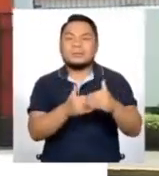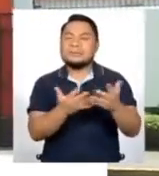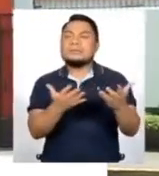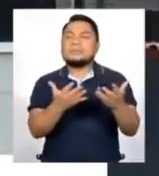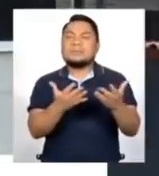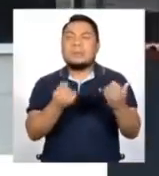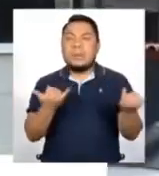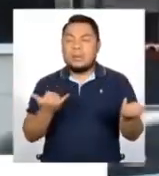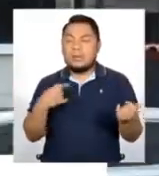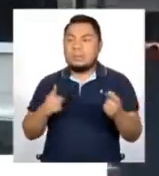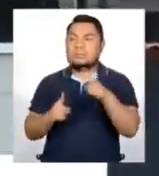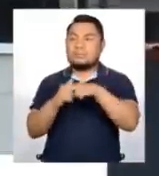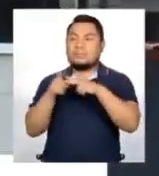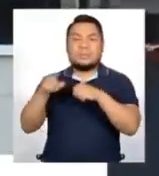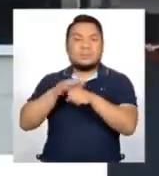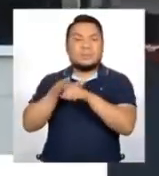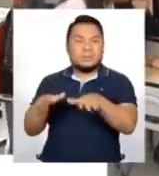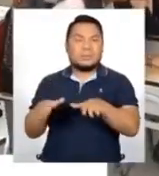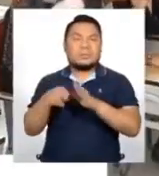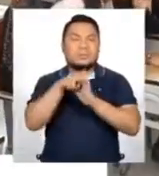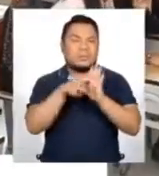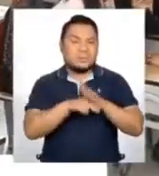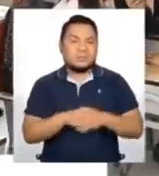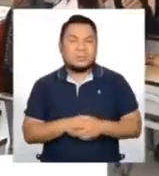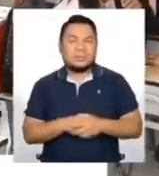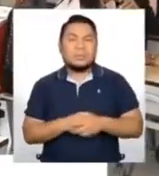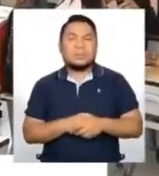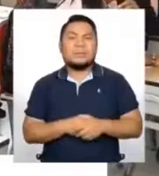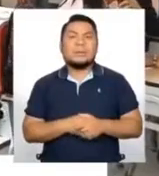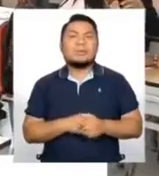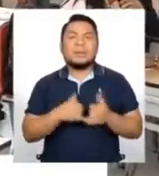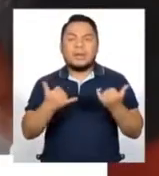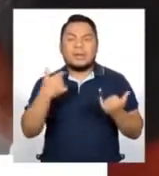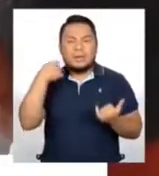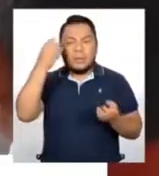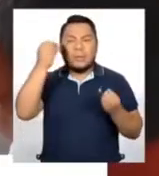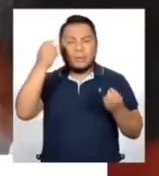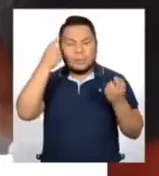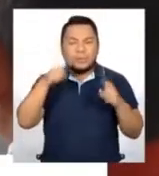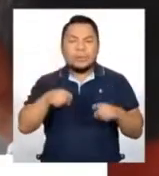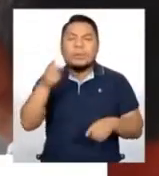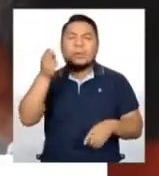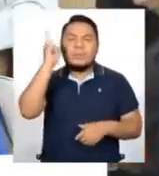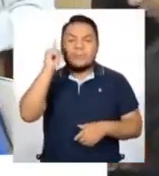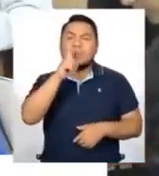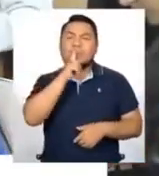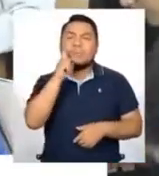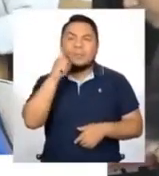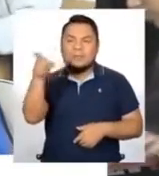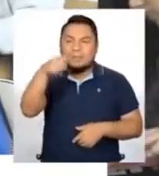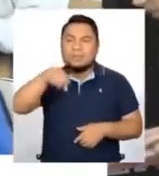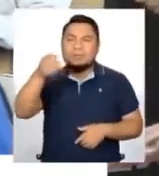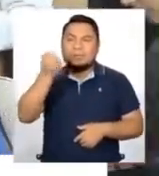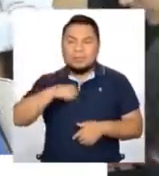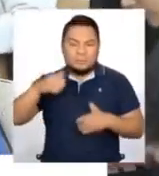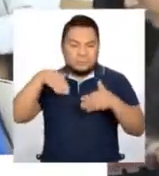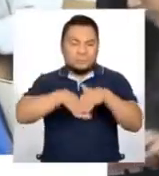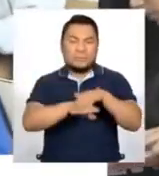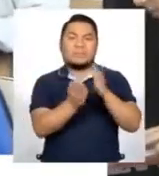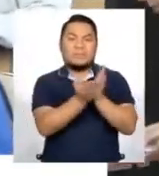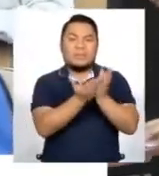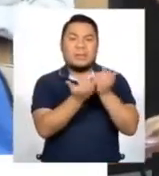y valoramos justamente esa cuota de sacrificio que los profesores y los padres de familia han aportado para poder adaptarse a este estudio en